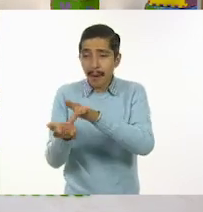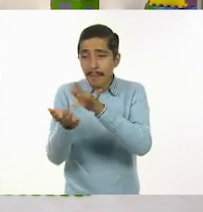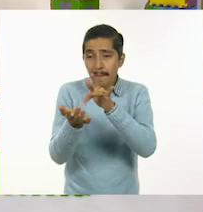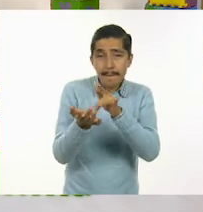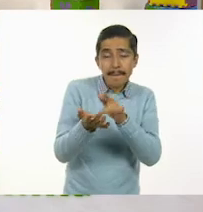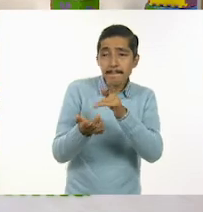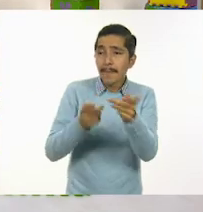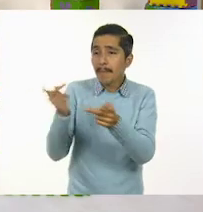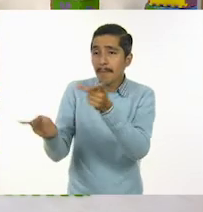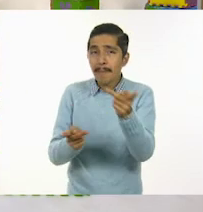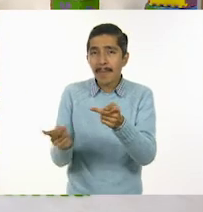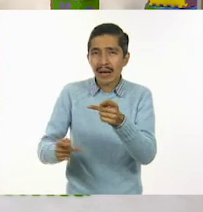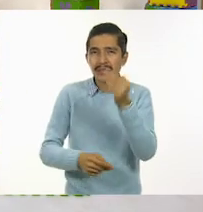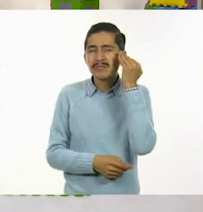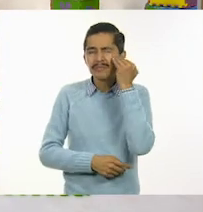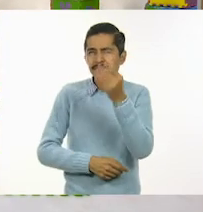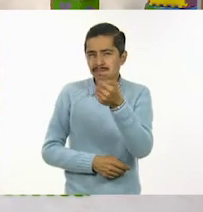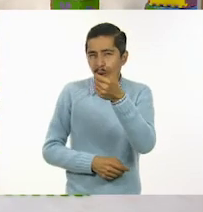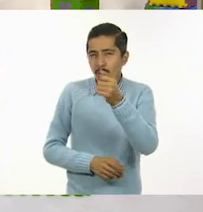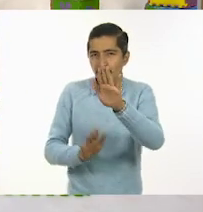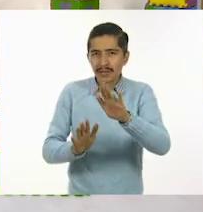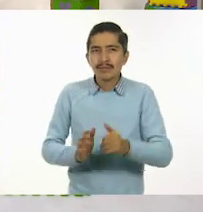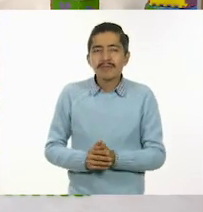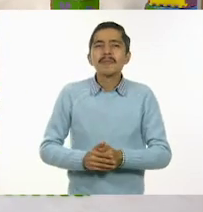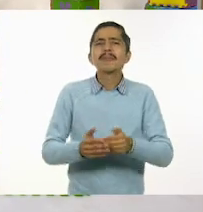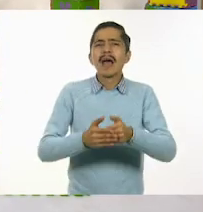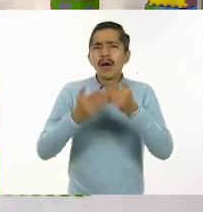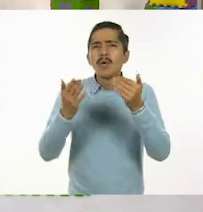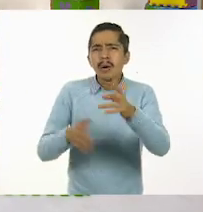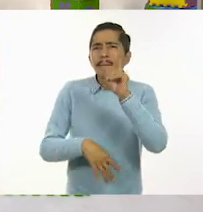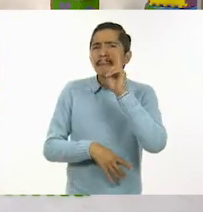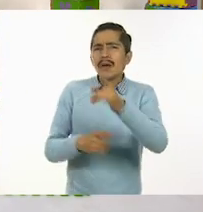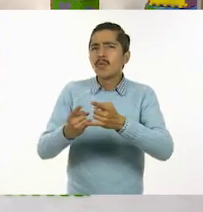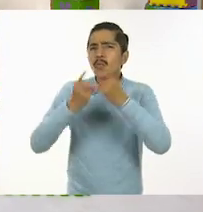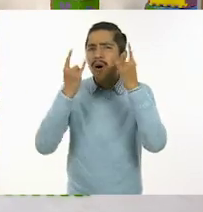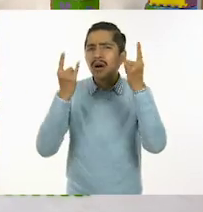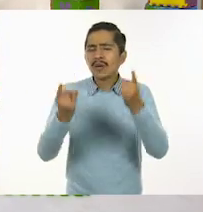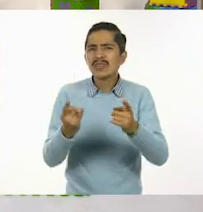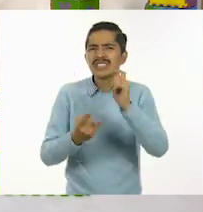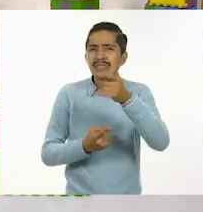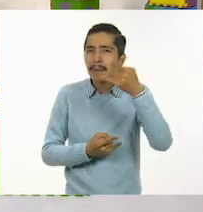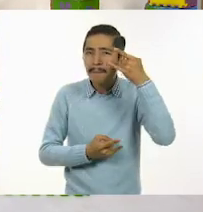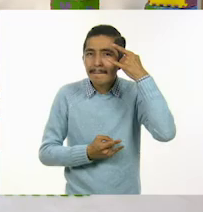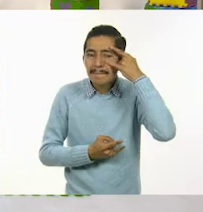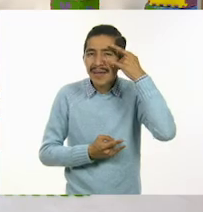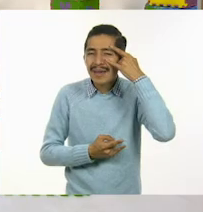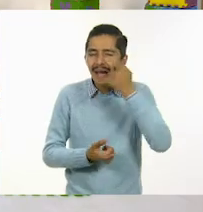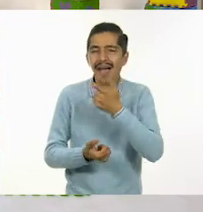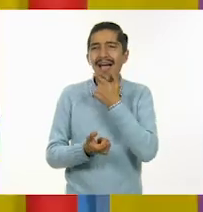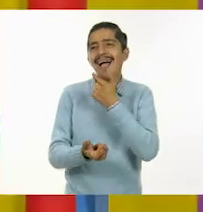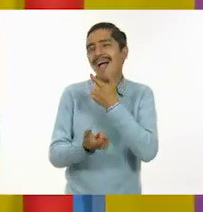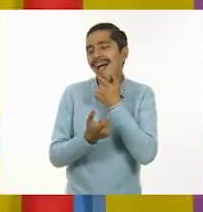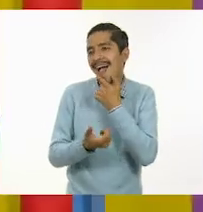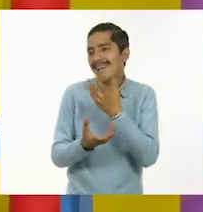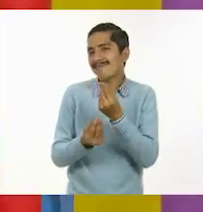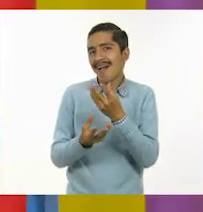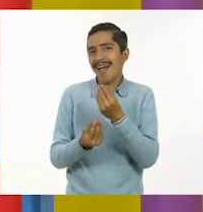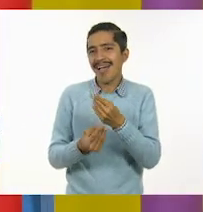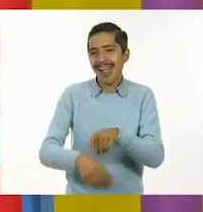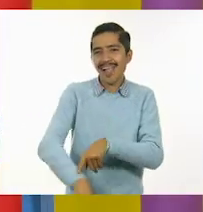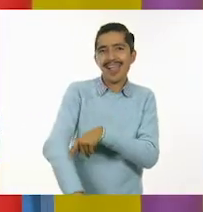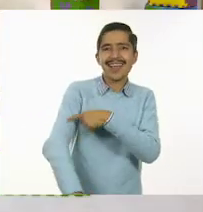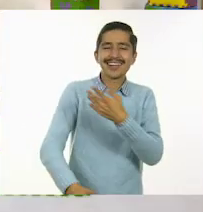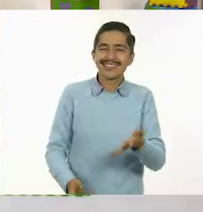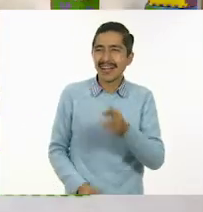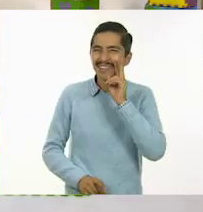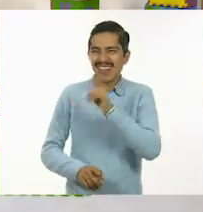Ahí va, Filindrín. Se va a tardar un poquito, pero ¿qué te parece si mientras vemos el cuento del pirata que reía demasiado? ¡Ay, me encantaría verlo!